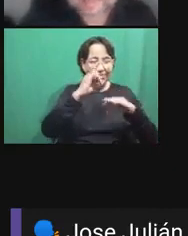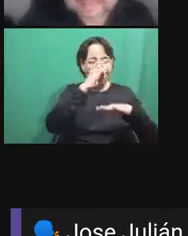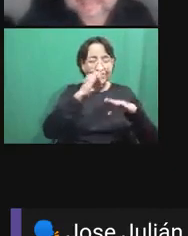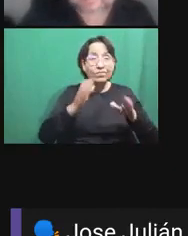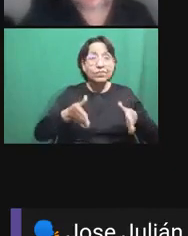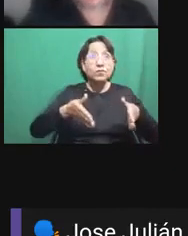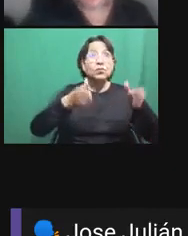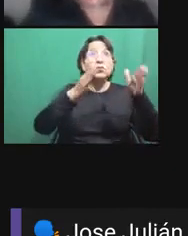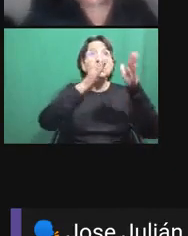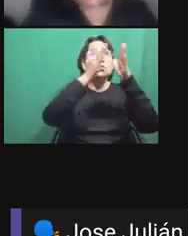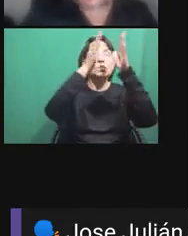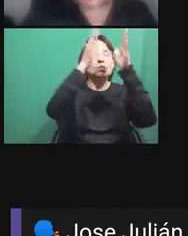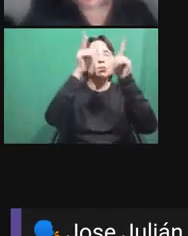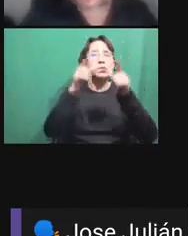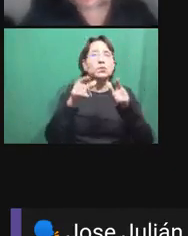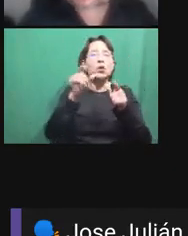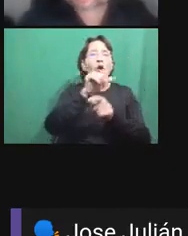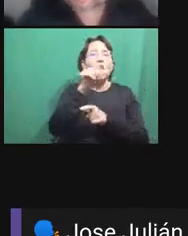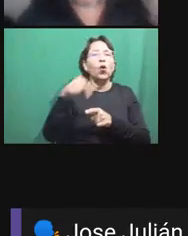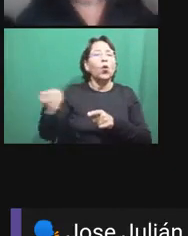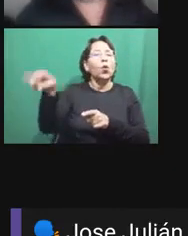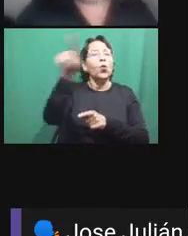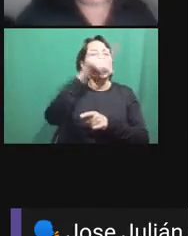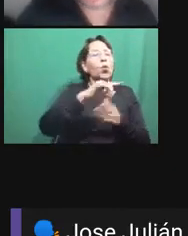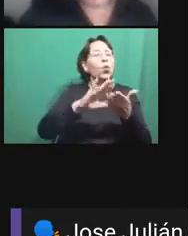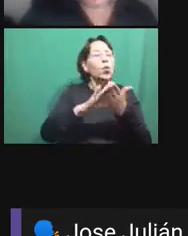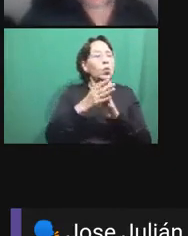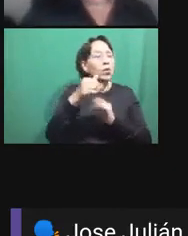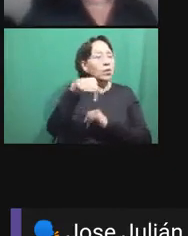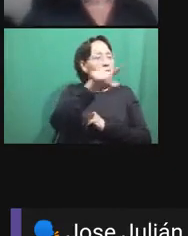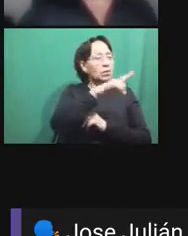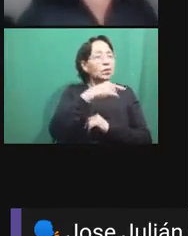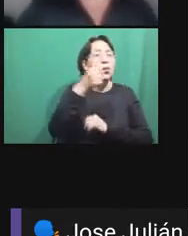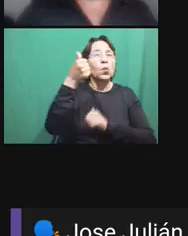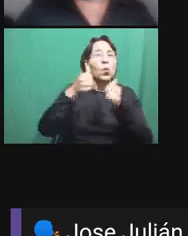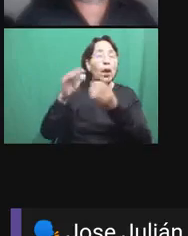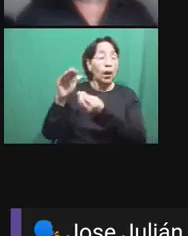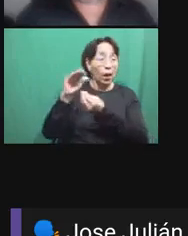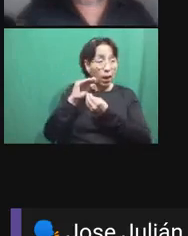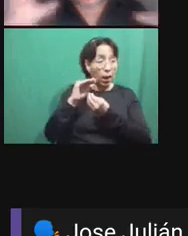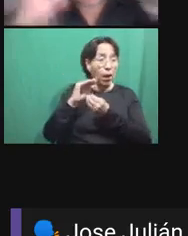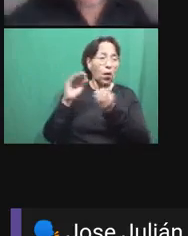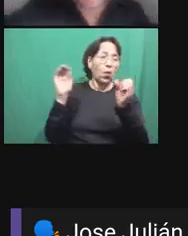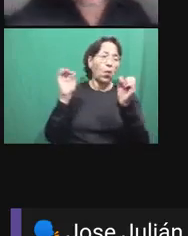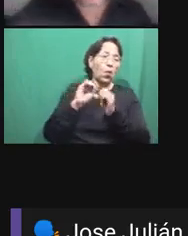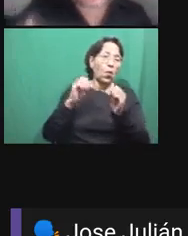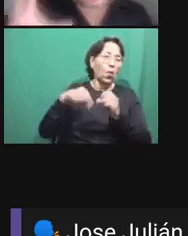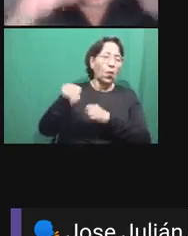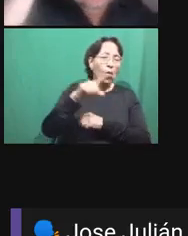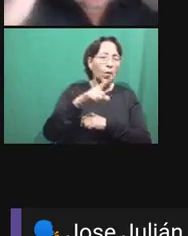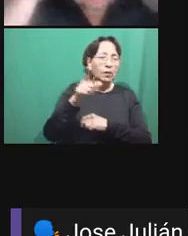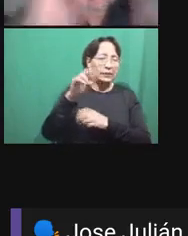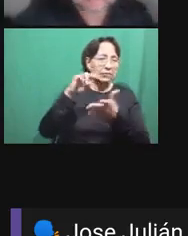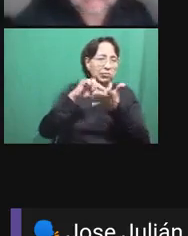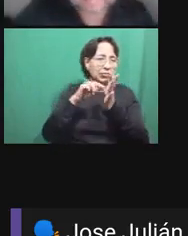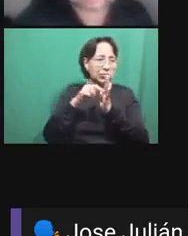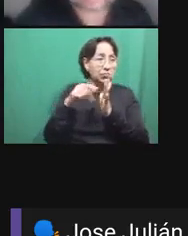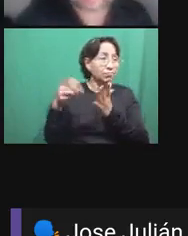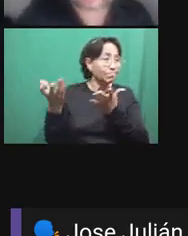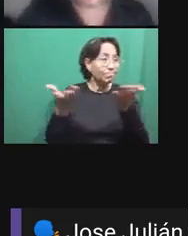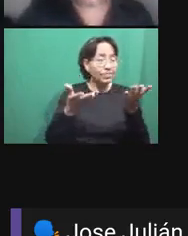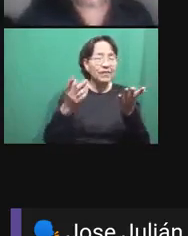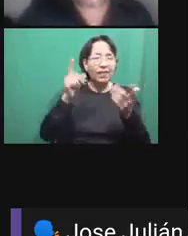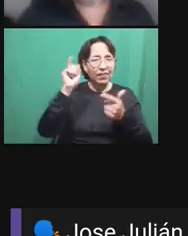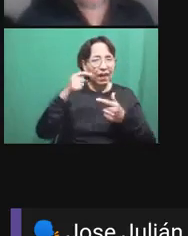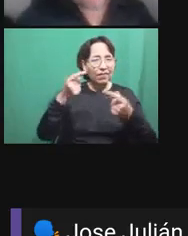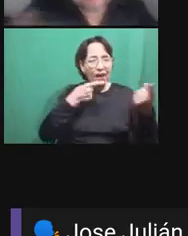sean ellas quienes decidan qué es lo patrimonial, qué es lo que se va a alegar, que lo patrimonial no sea esta instancia de poder instalada